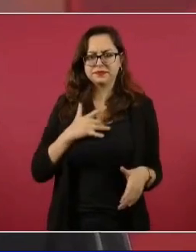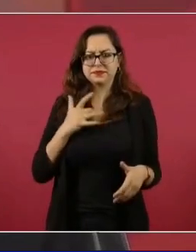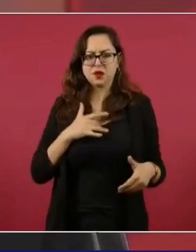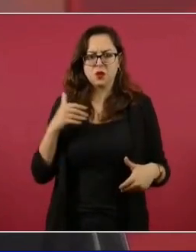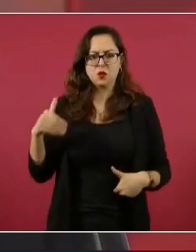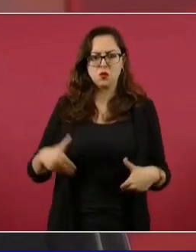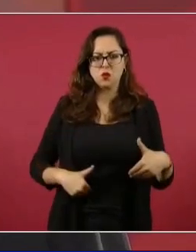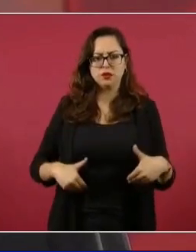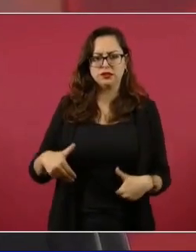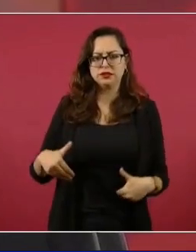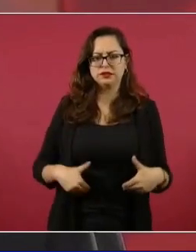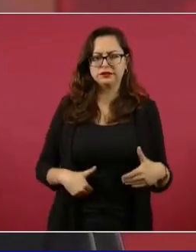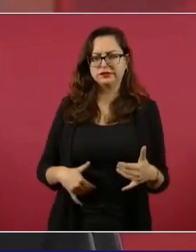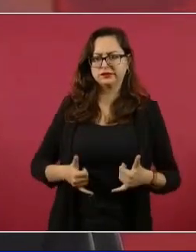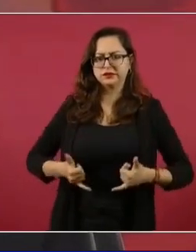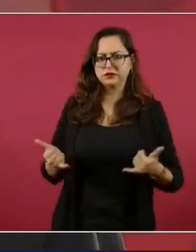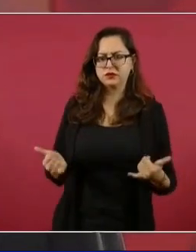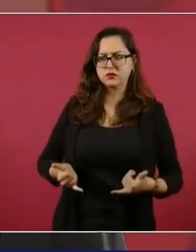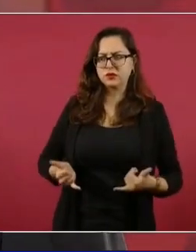Ninguno,